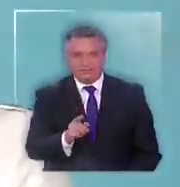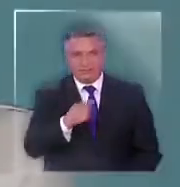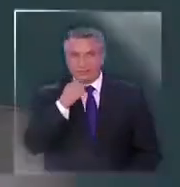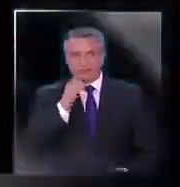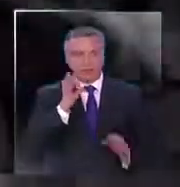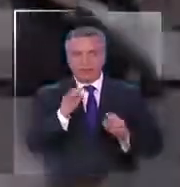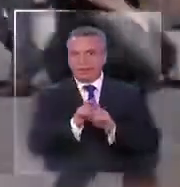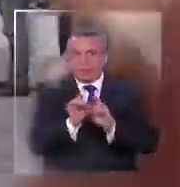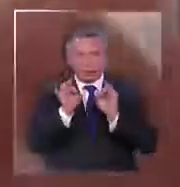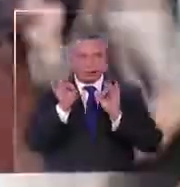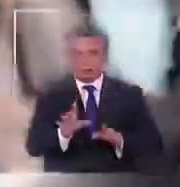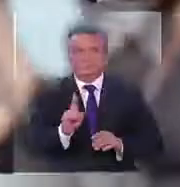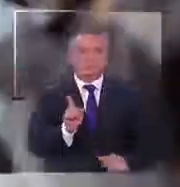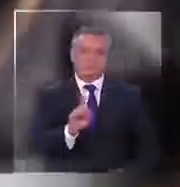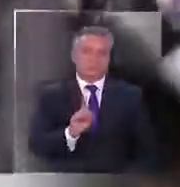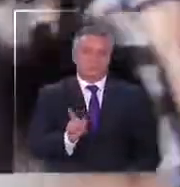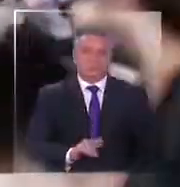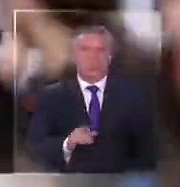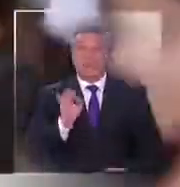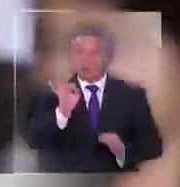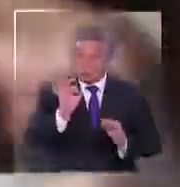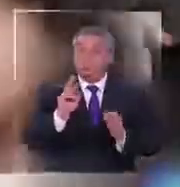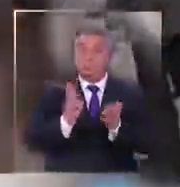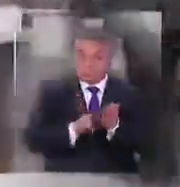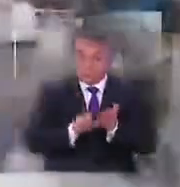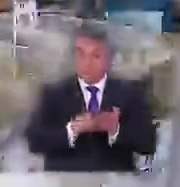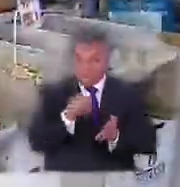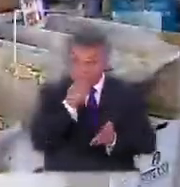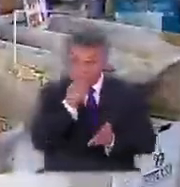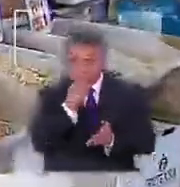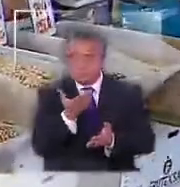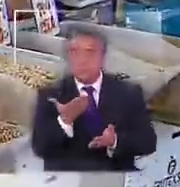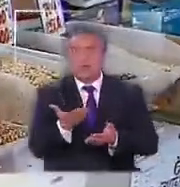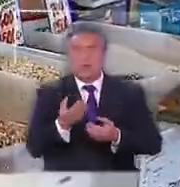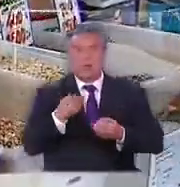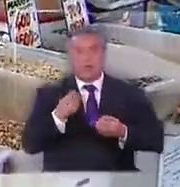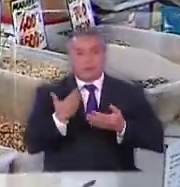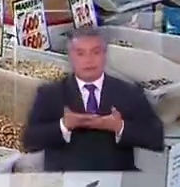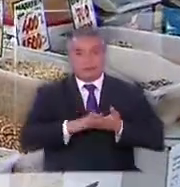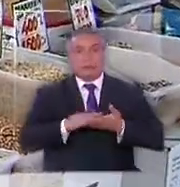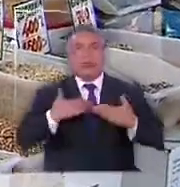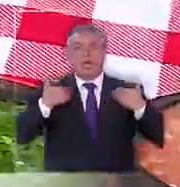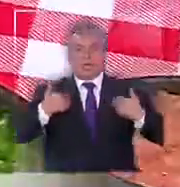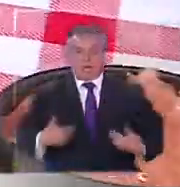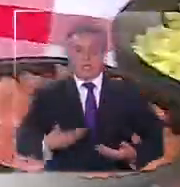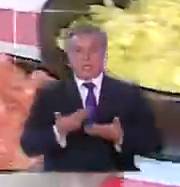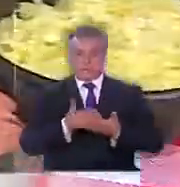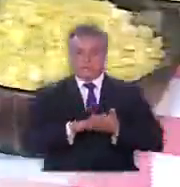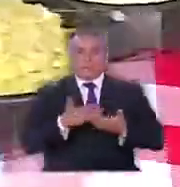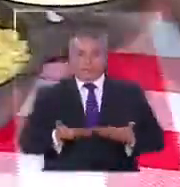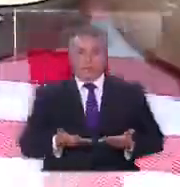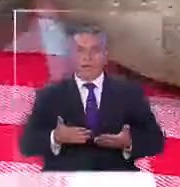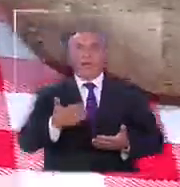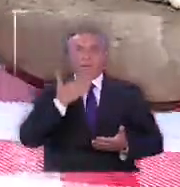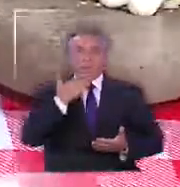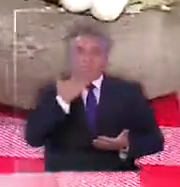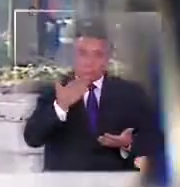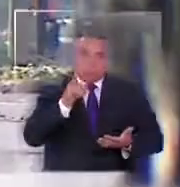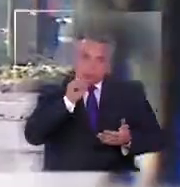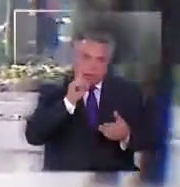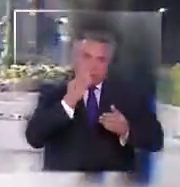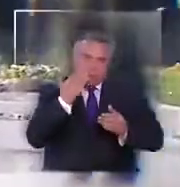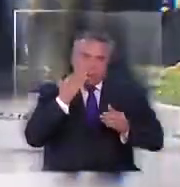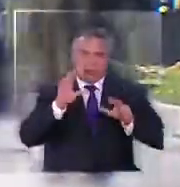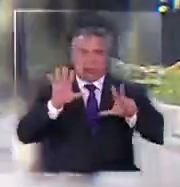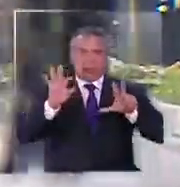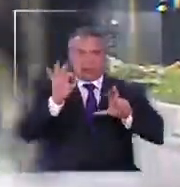algo determinante. Pero sí es un hecho que la alimentación determina la calidad de vida y condiciona la capacidad física casi en un 80%